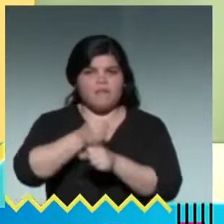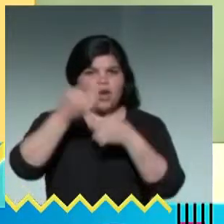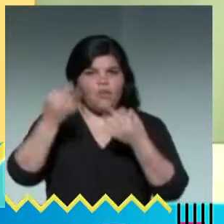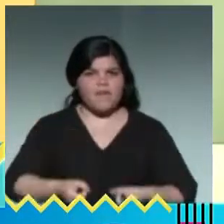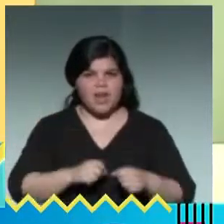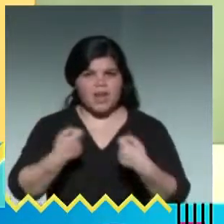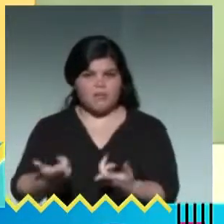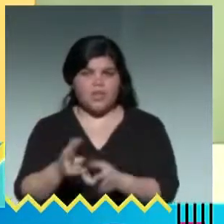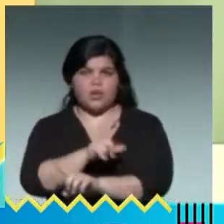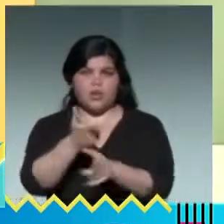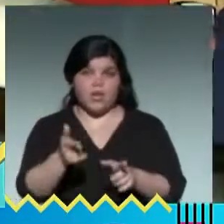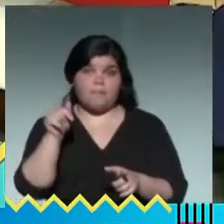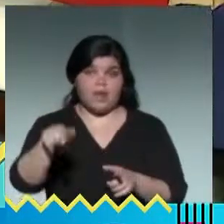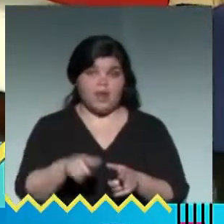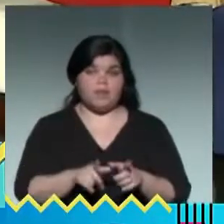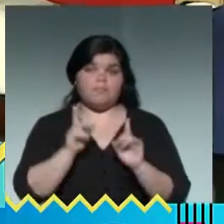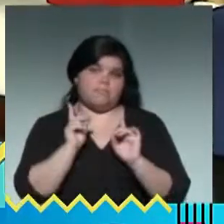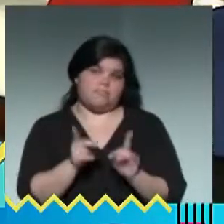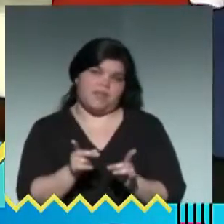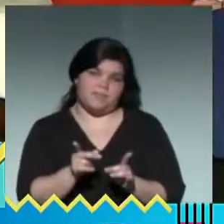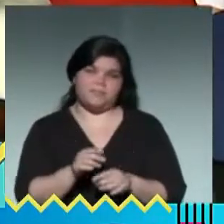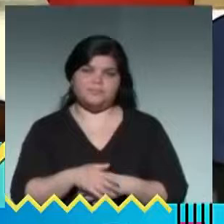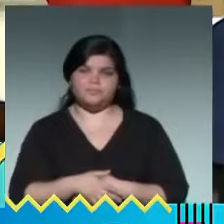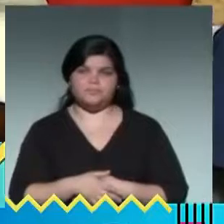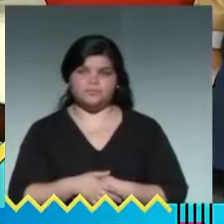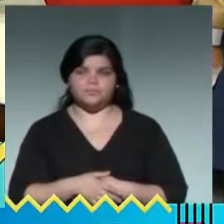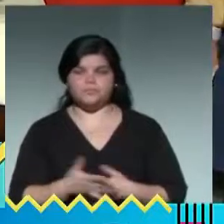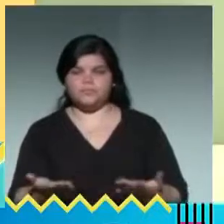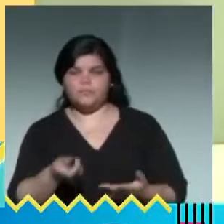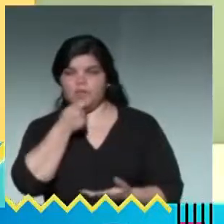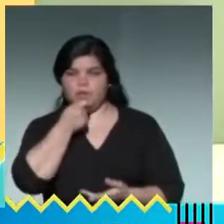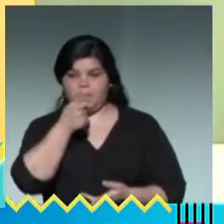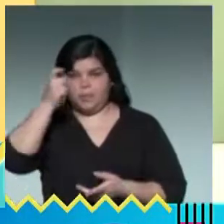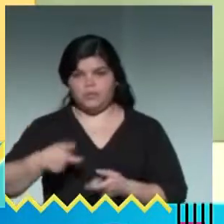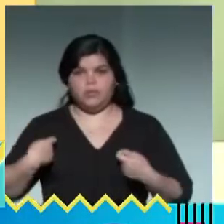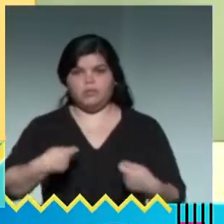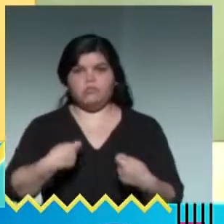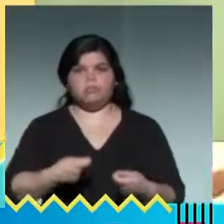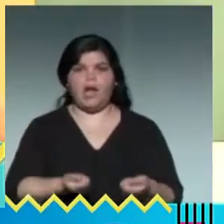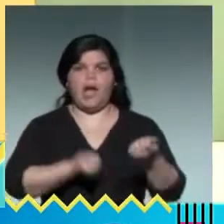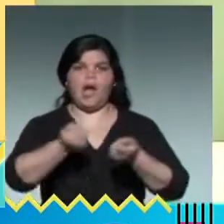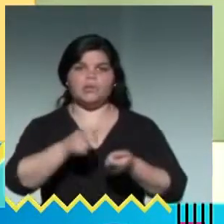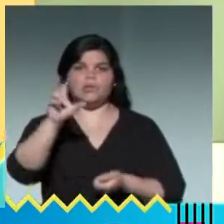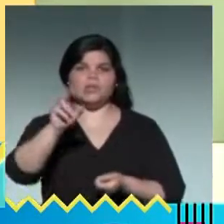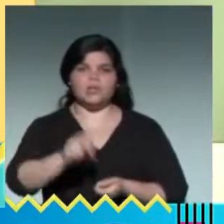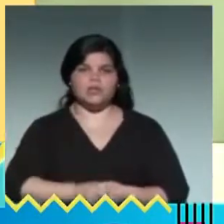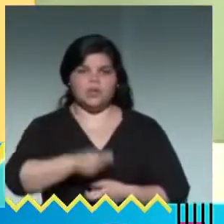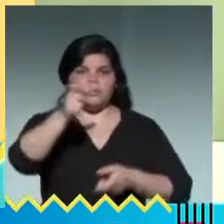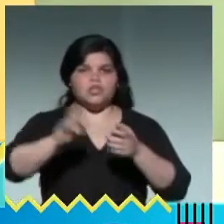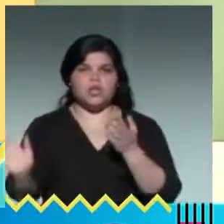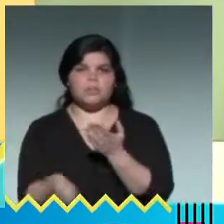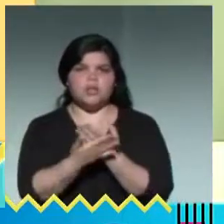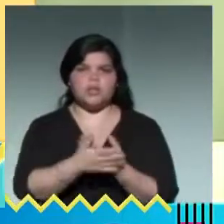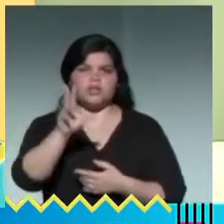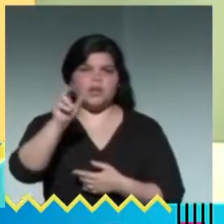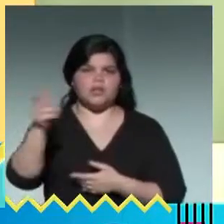es, para que esto no ocurra, para que no venga una persona que hoy pueda hacer una inversión y diga voy a comprar 30 vehículos, llamo a 30 monotributistas y los pongo